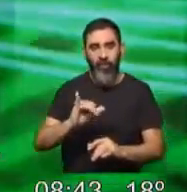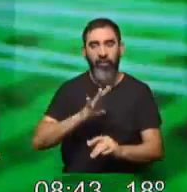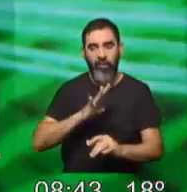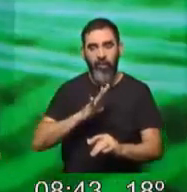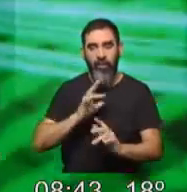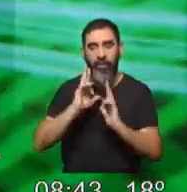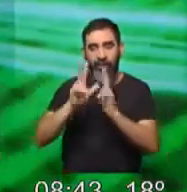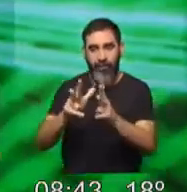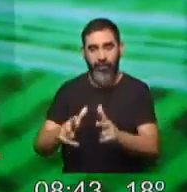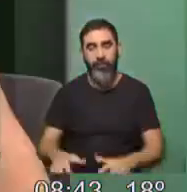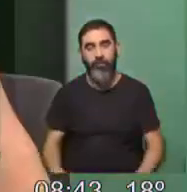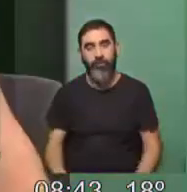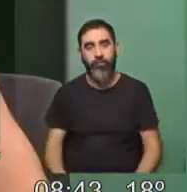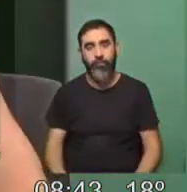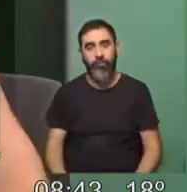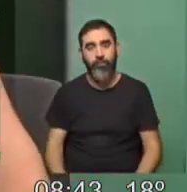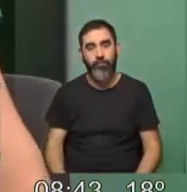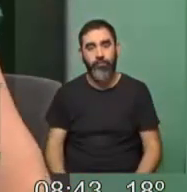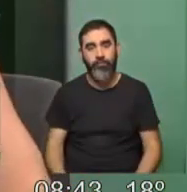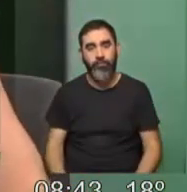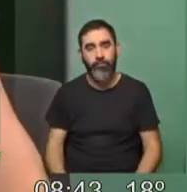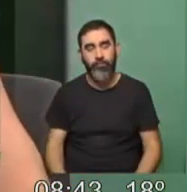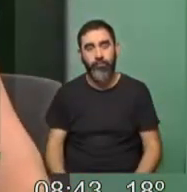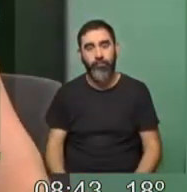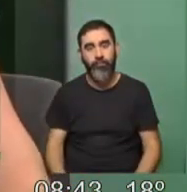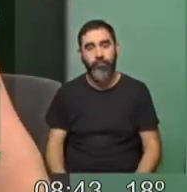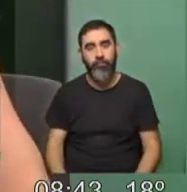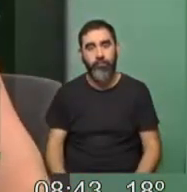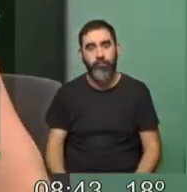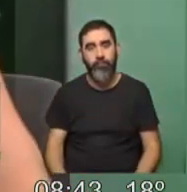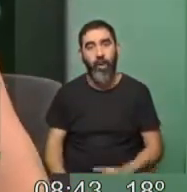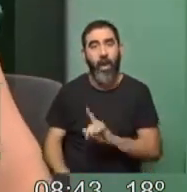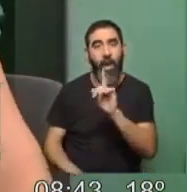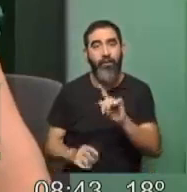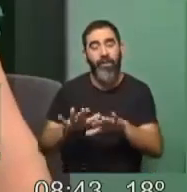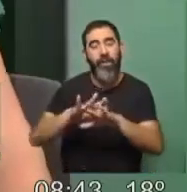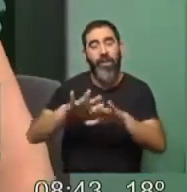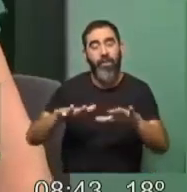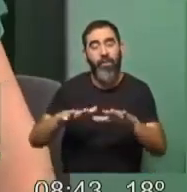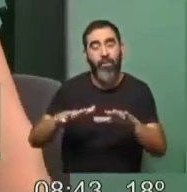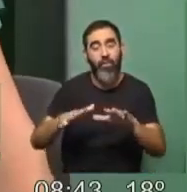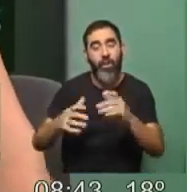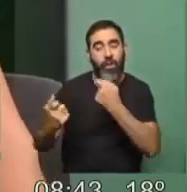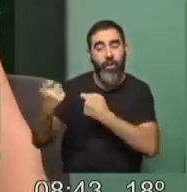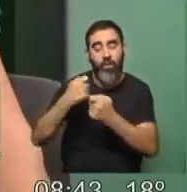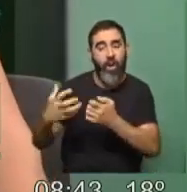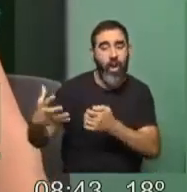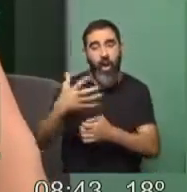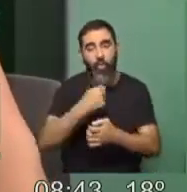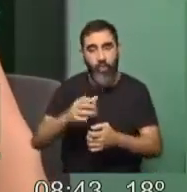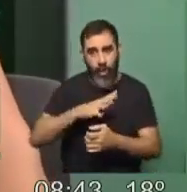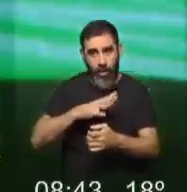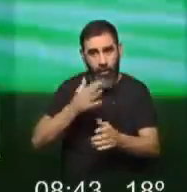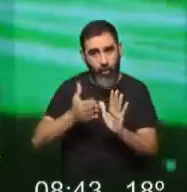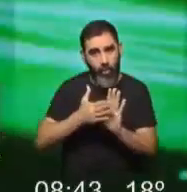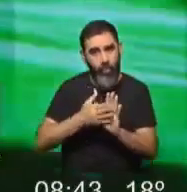aparecía dicho. Eso me llamó la atención. ¿Cuando se trata de niños que son maltratados, de niños que son abusados? Sí.